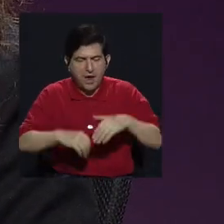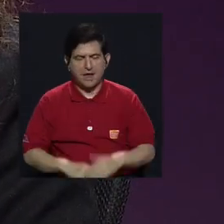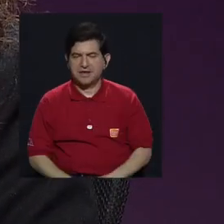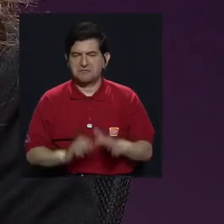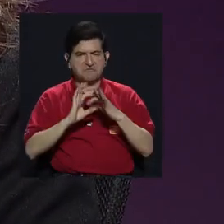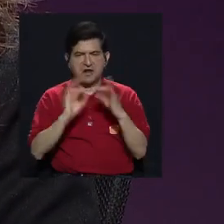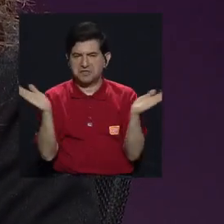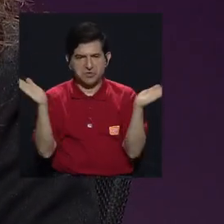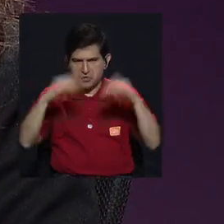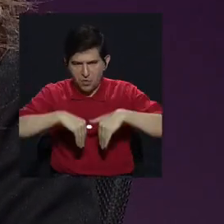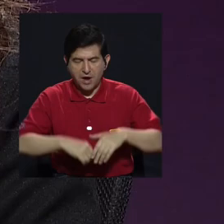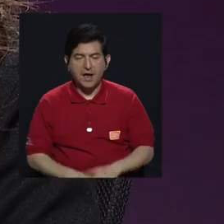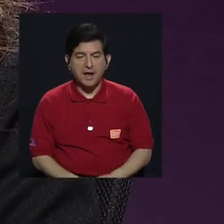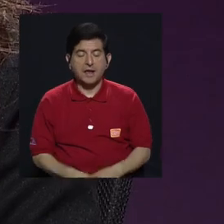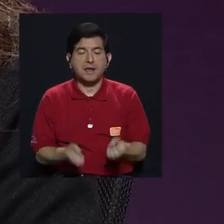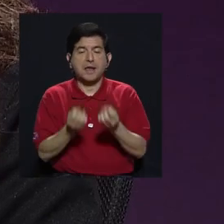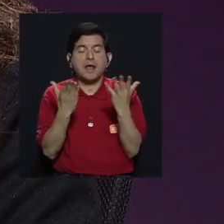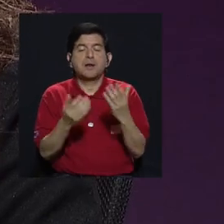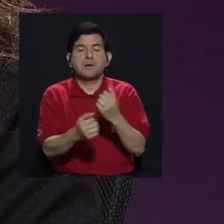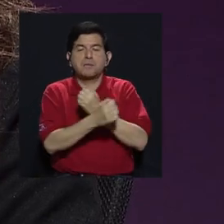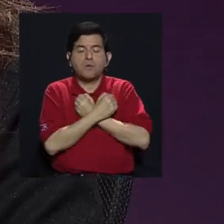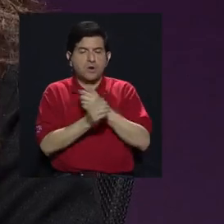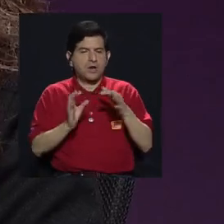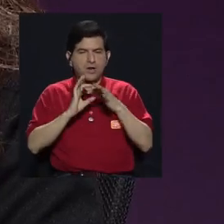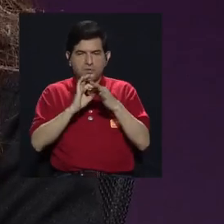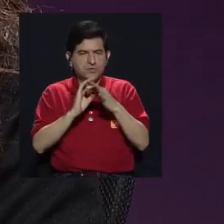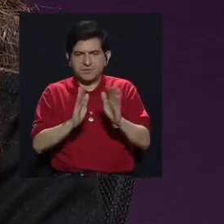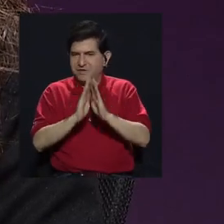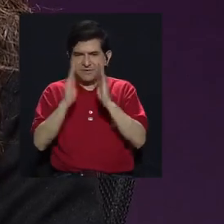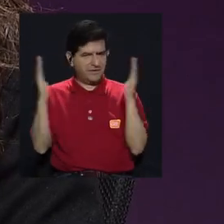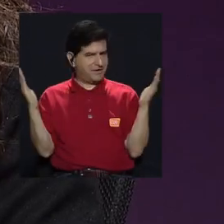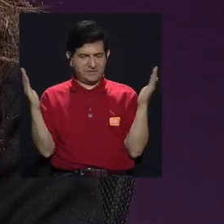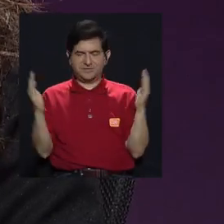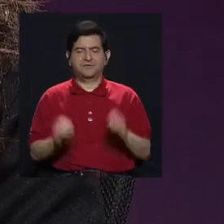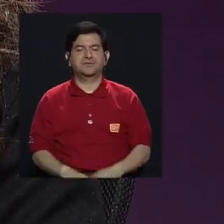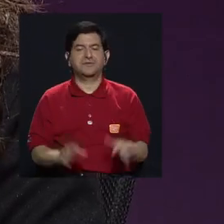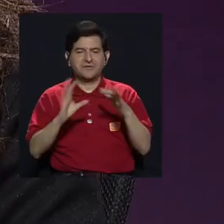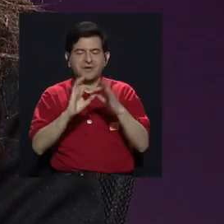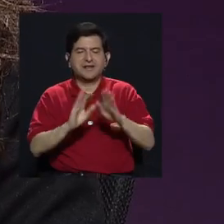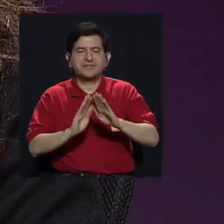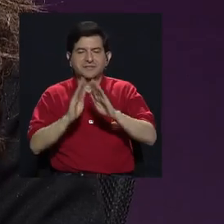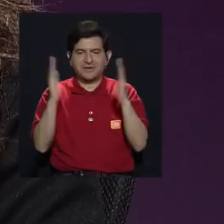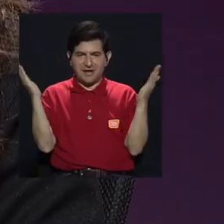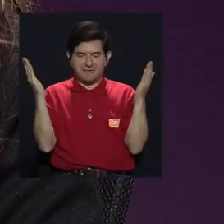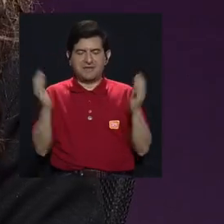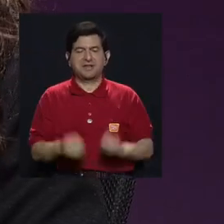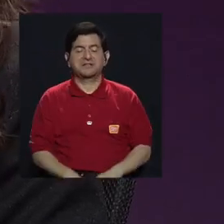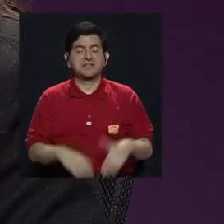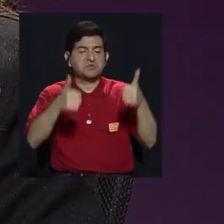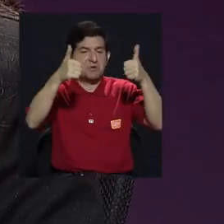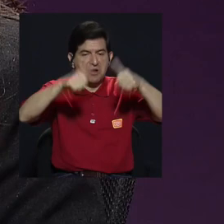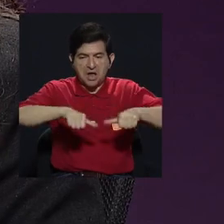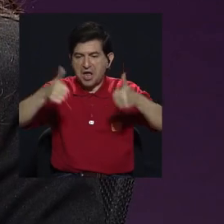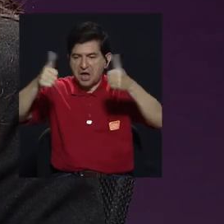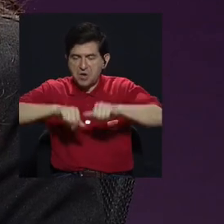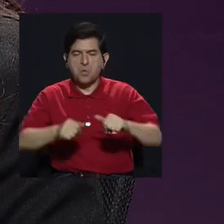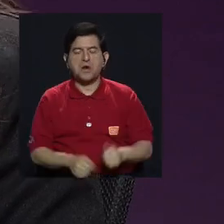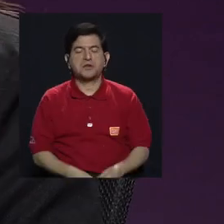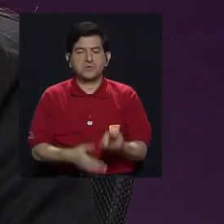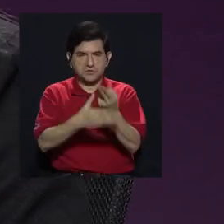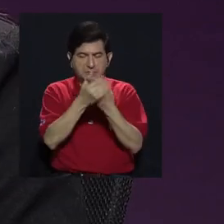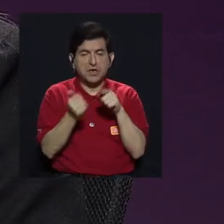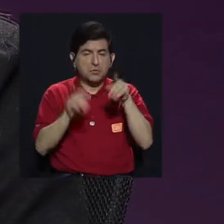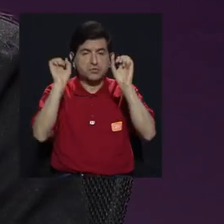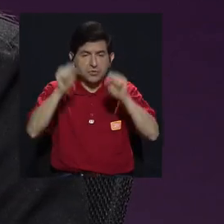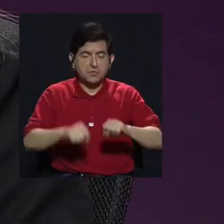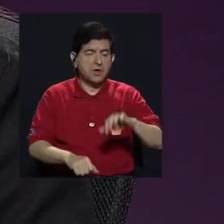relación. El poliamor no es tampoco una relación abierta. Las relaciones abiertas normalmente son acuerdos que hacen las parejas de